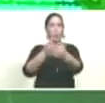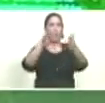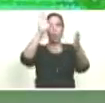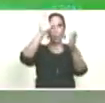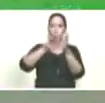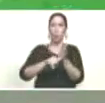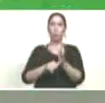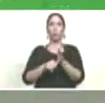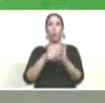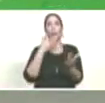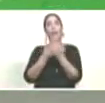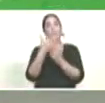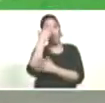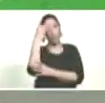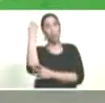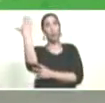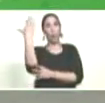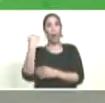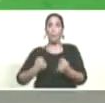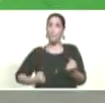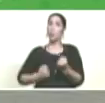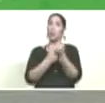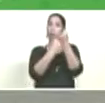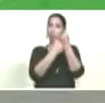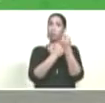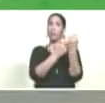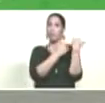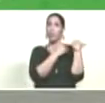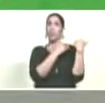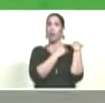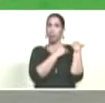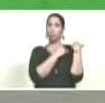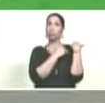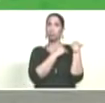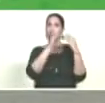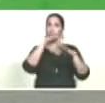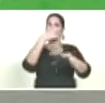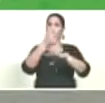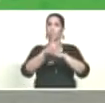corrupción, gracias a Dios. Hay que apoyar al fiscal general Tarek William Saab,